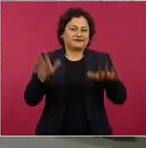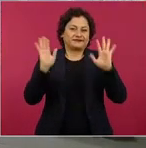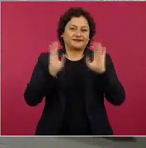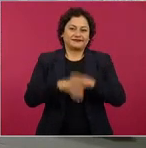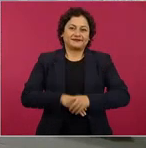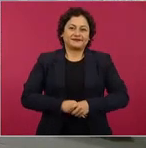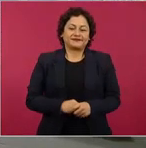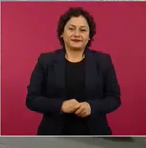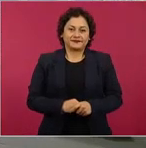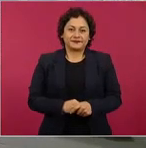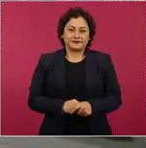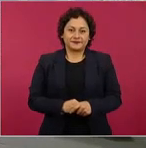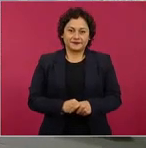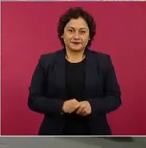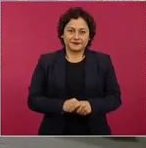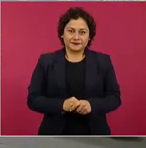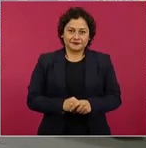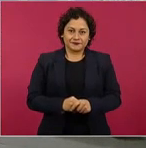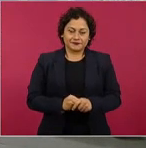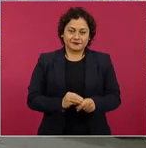también cuando quiere.